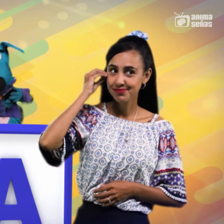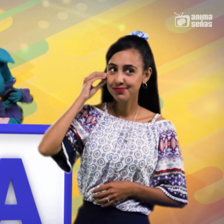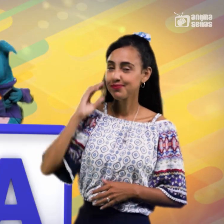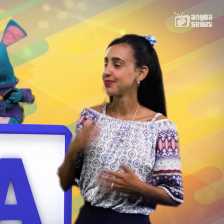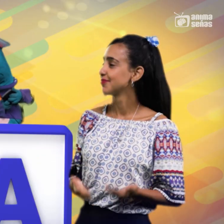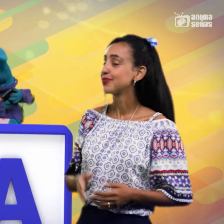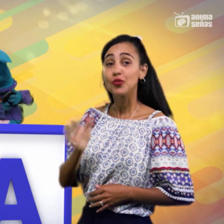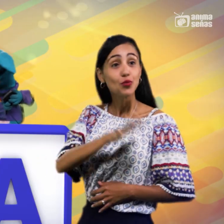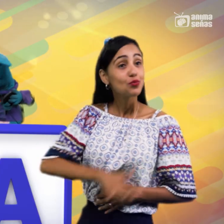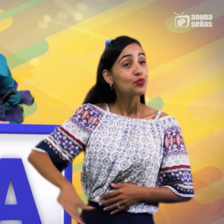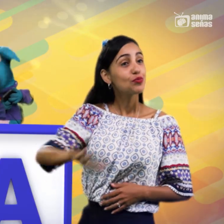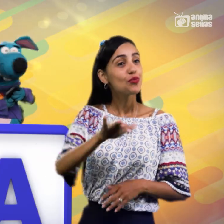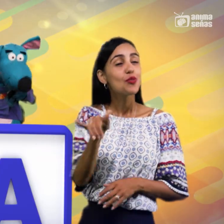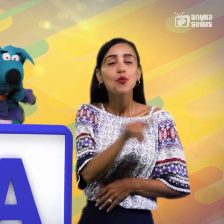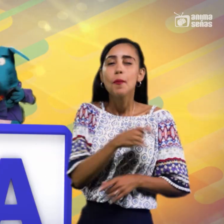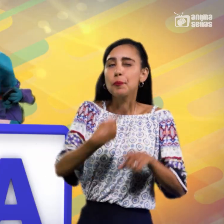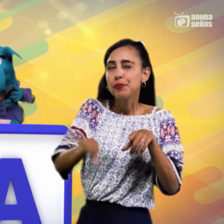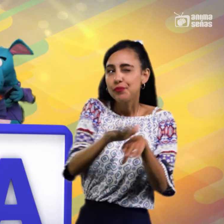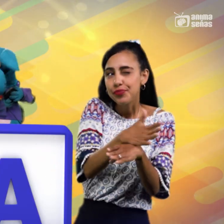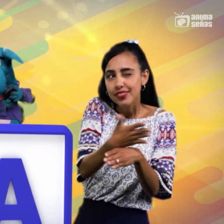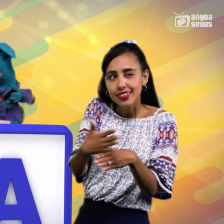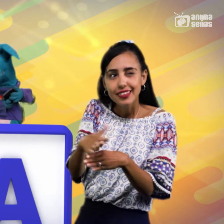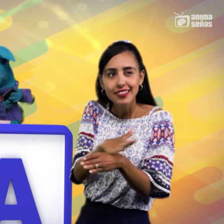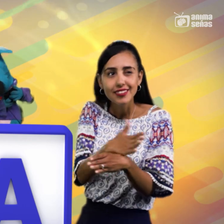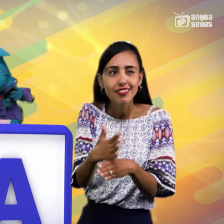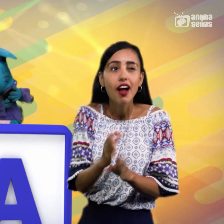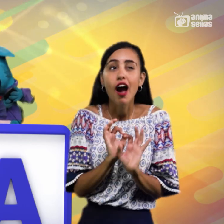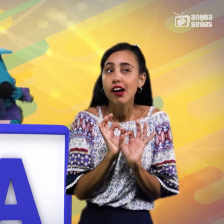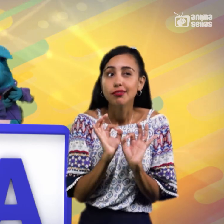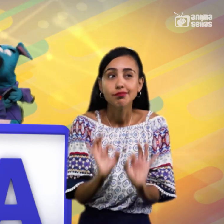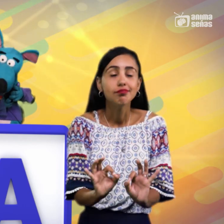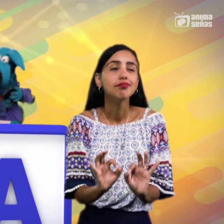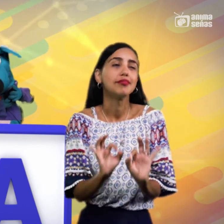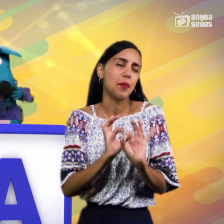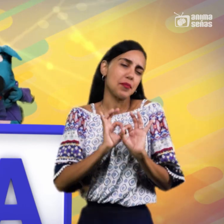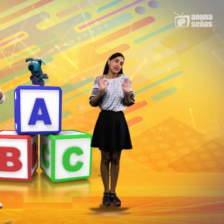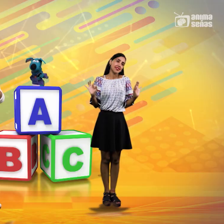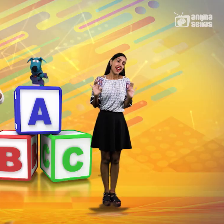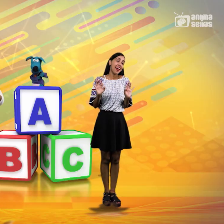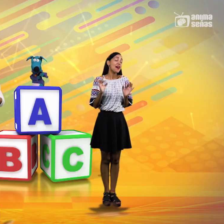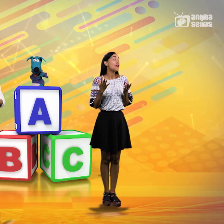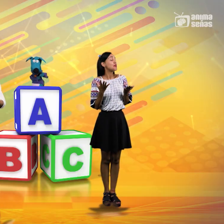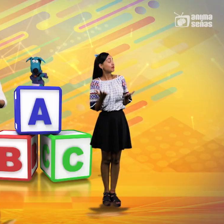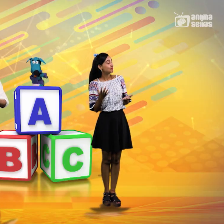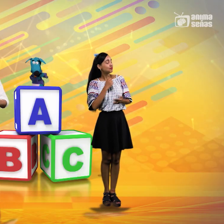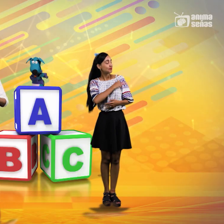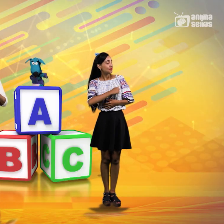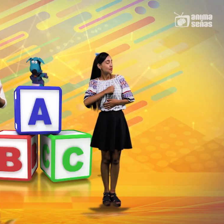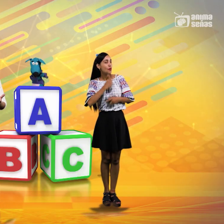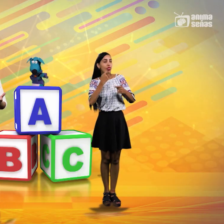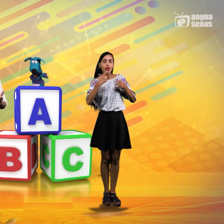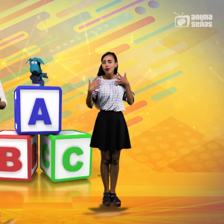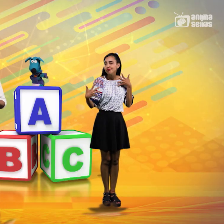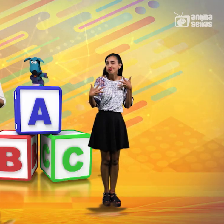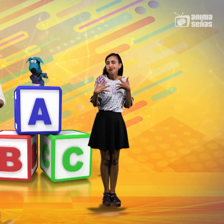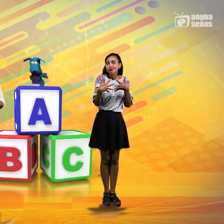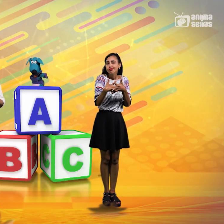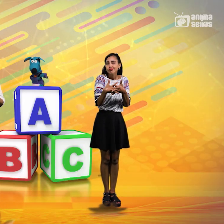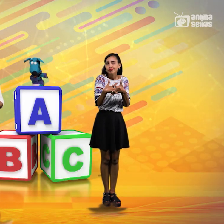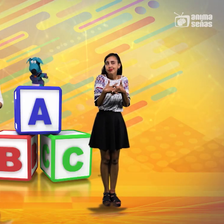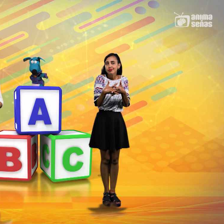iguales, pero diferentes. Y eso es lo que nos convierte en seres especiales. El amor debe unirnos